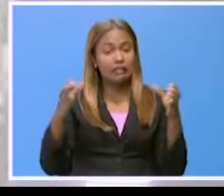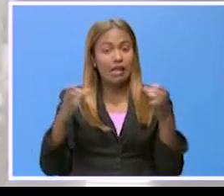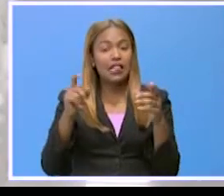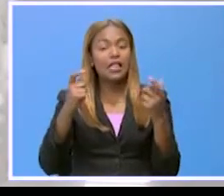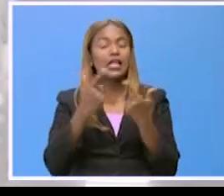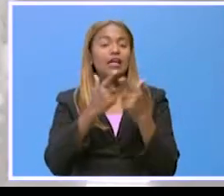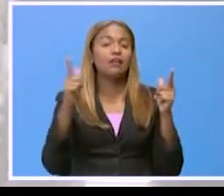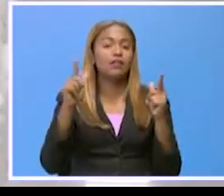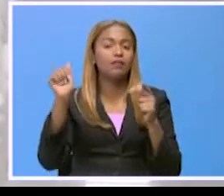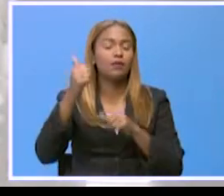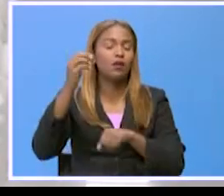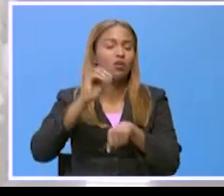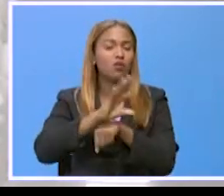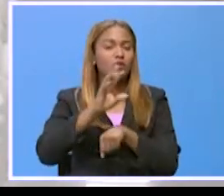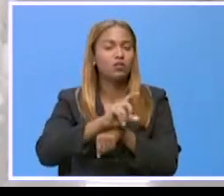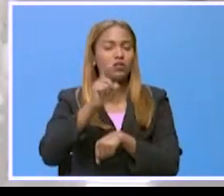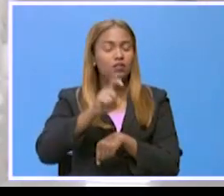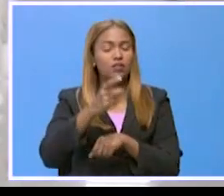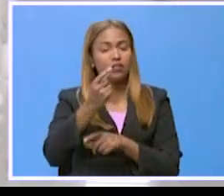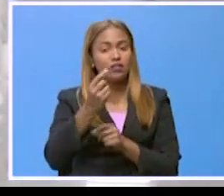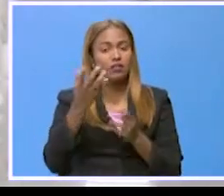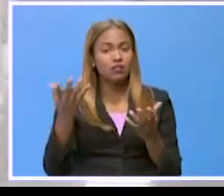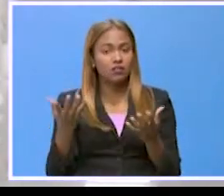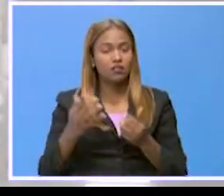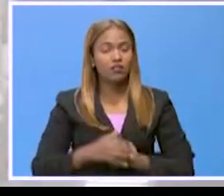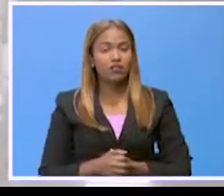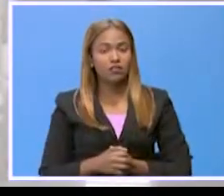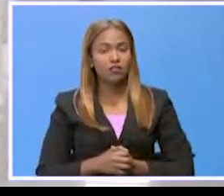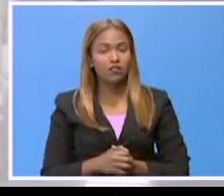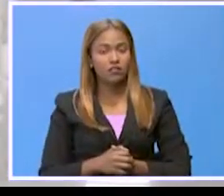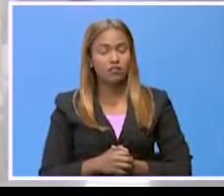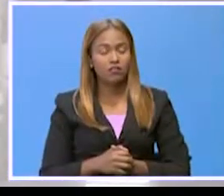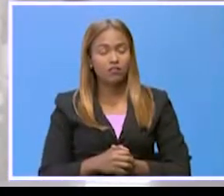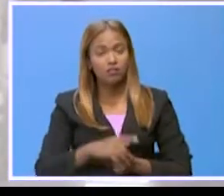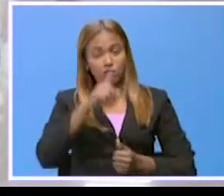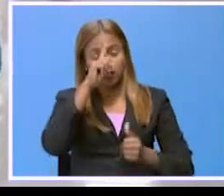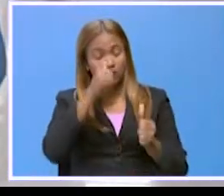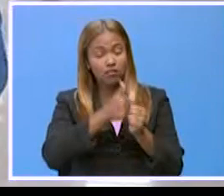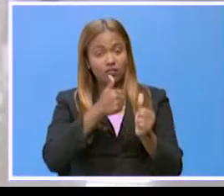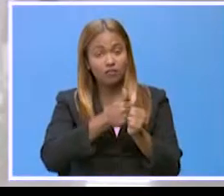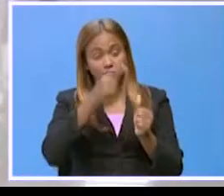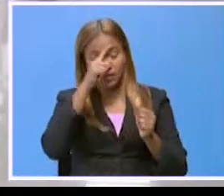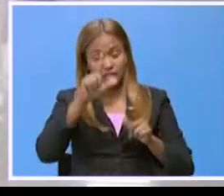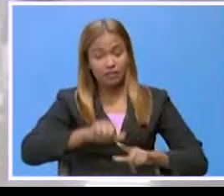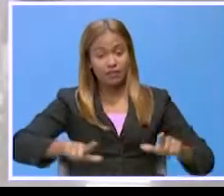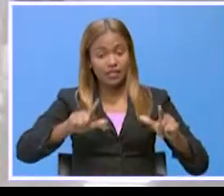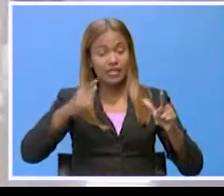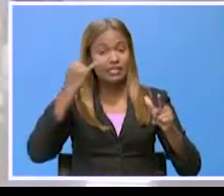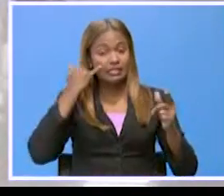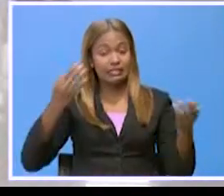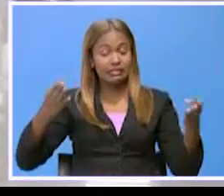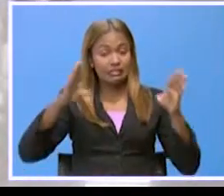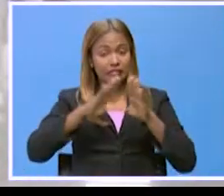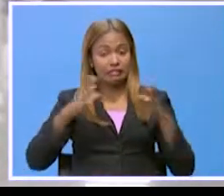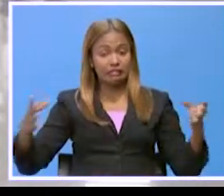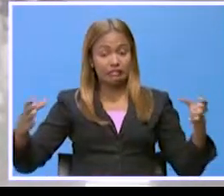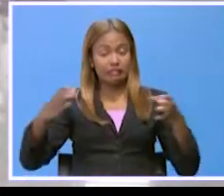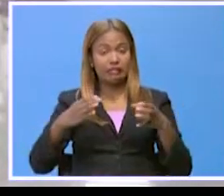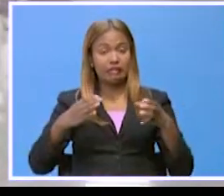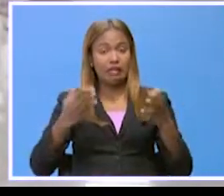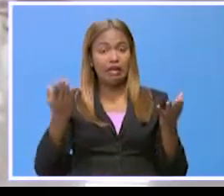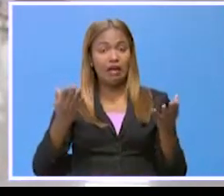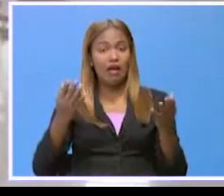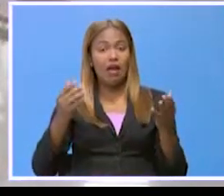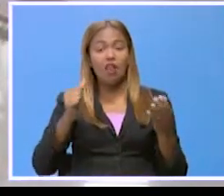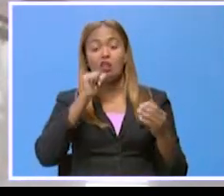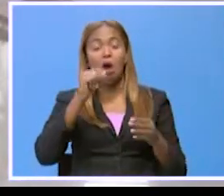libre y otra recomendación importante es que trate de que si está en un espacio cerrado evitar las cantaderas